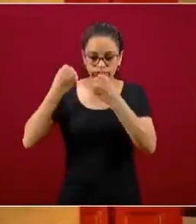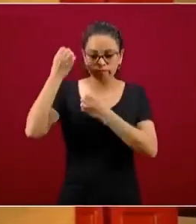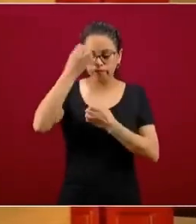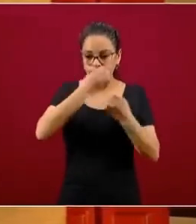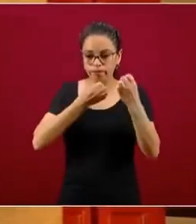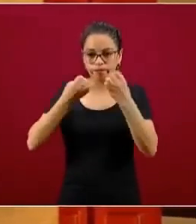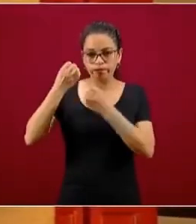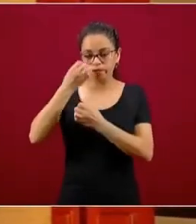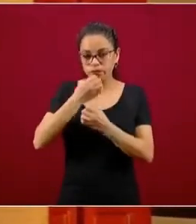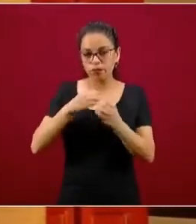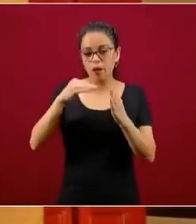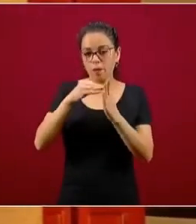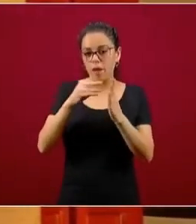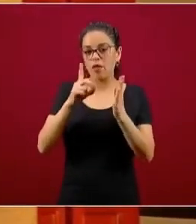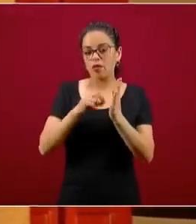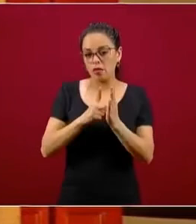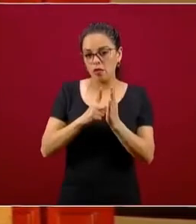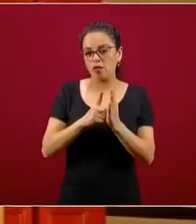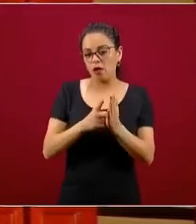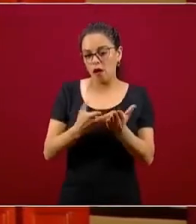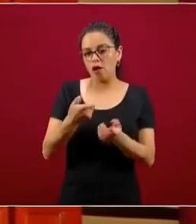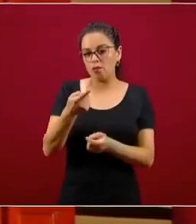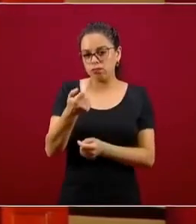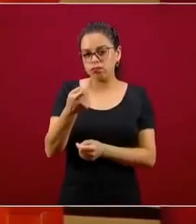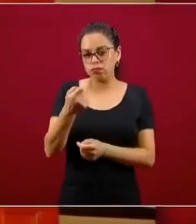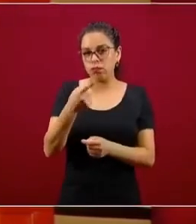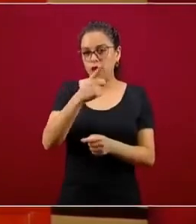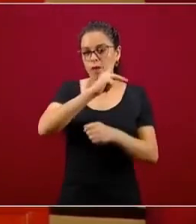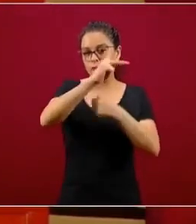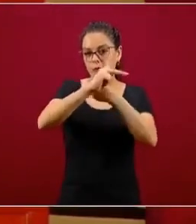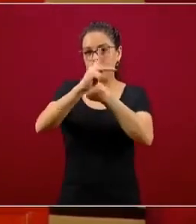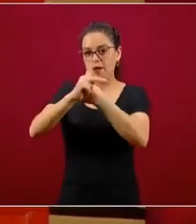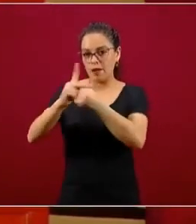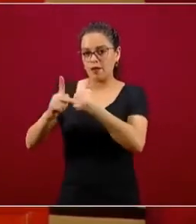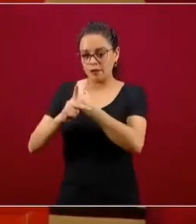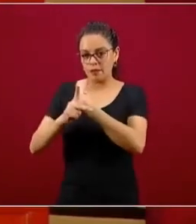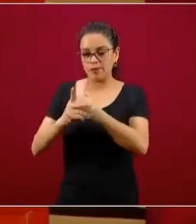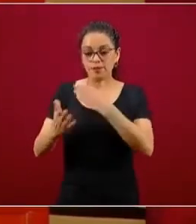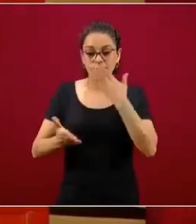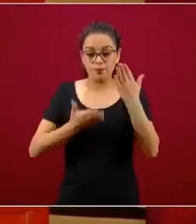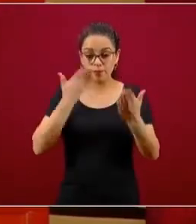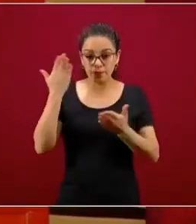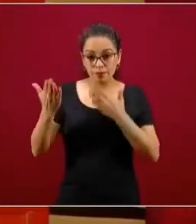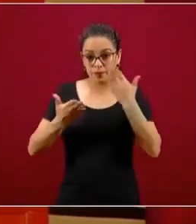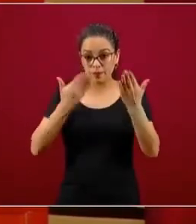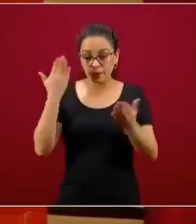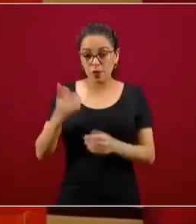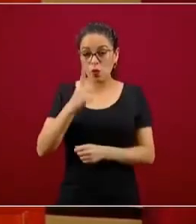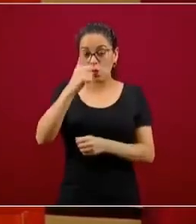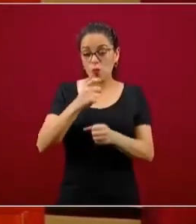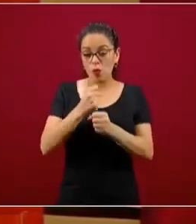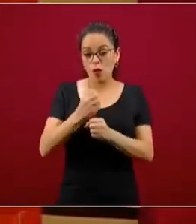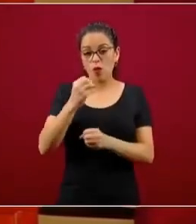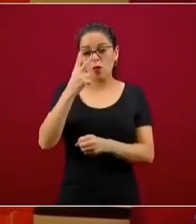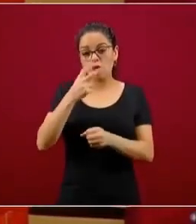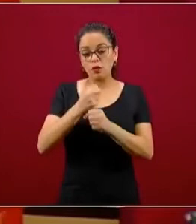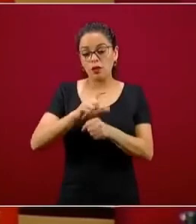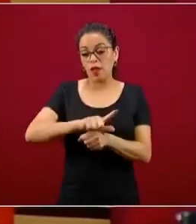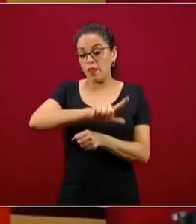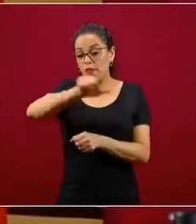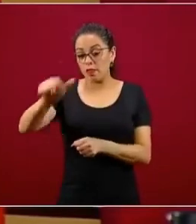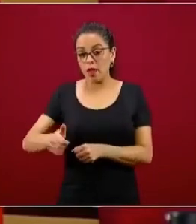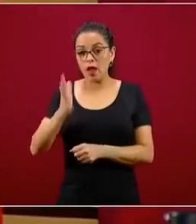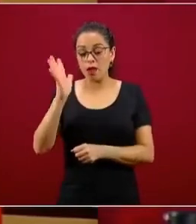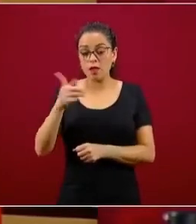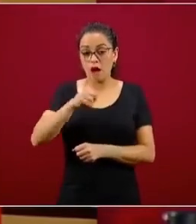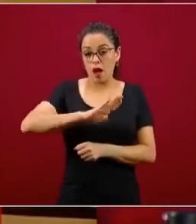una metodología muy parecida en varios países, que es el análisis posterior, 1 año después, 2 años después, por